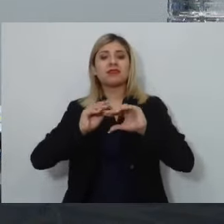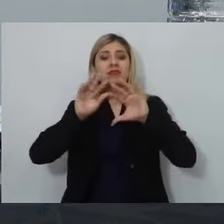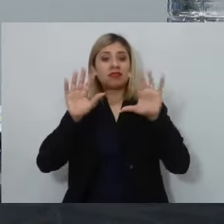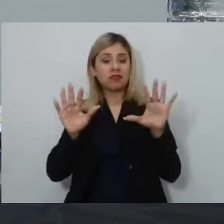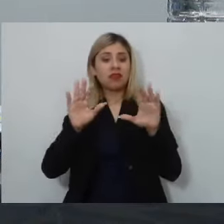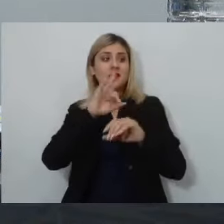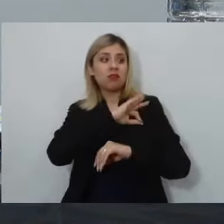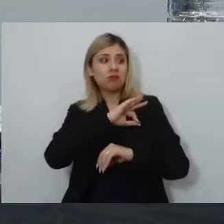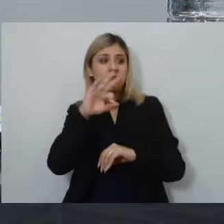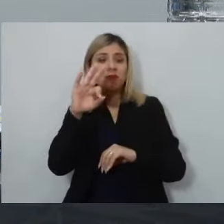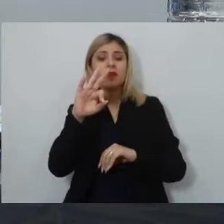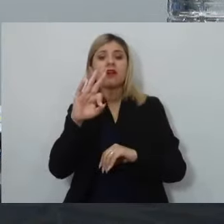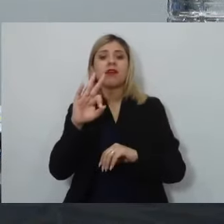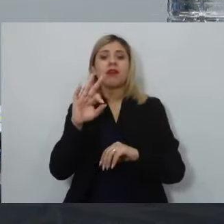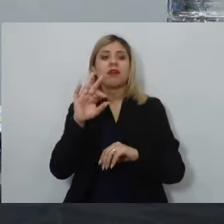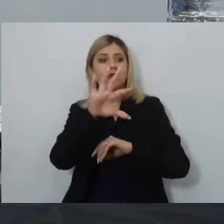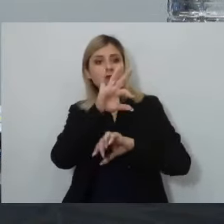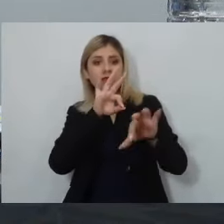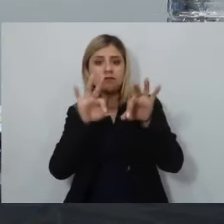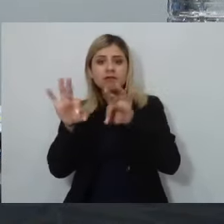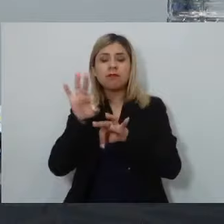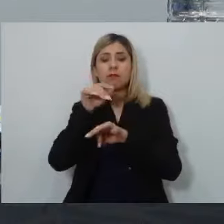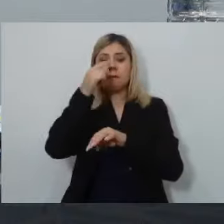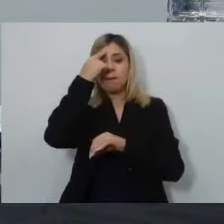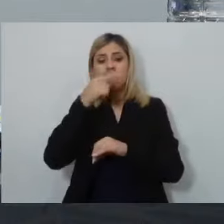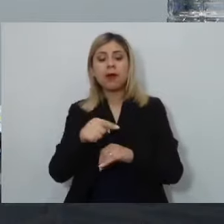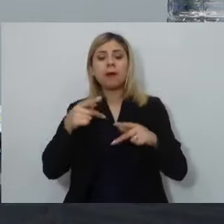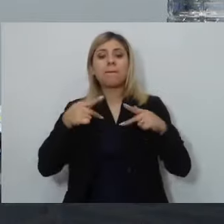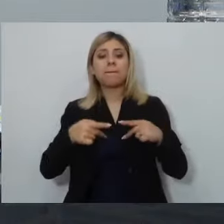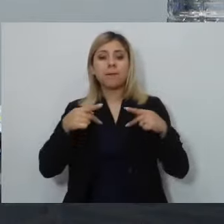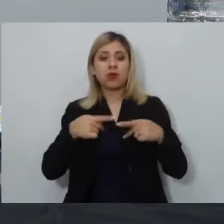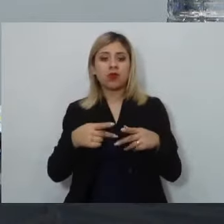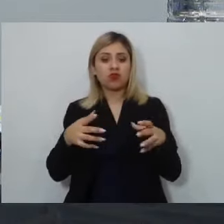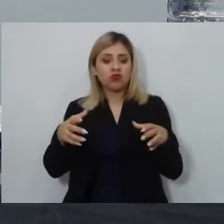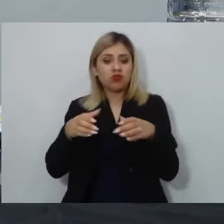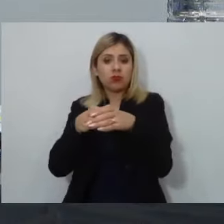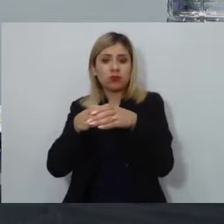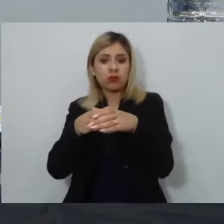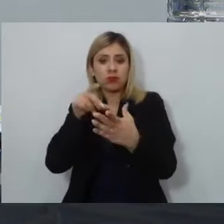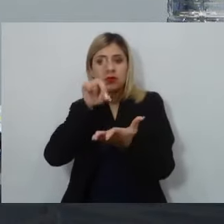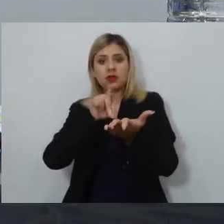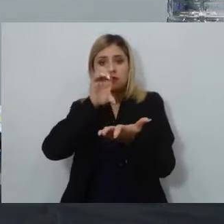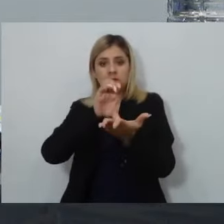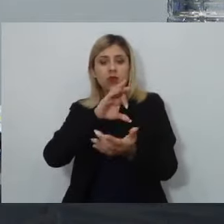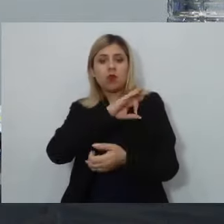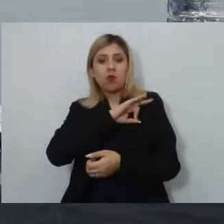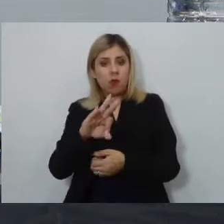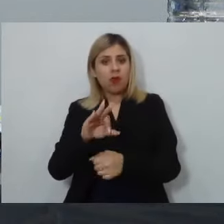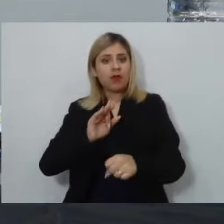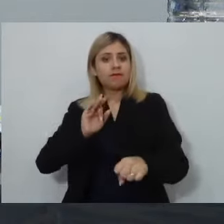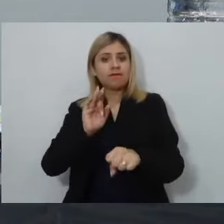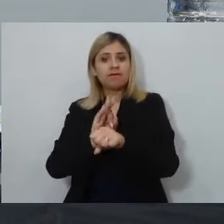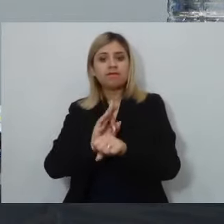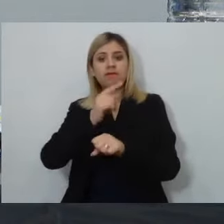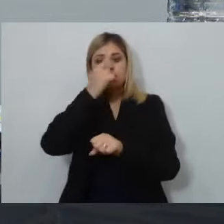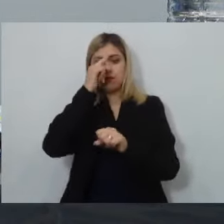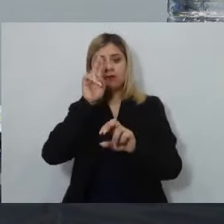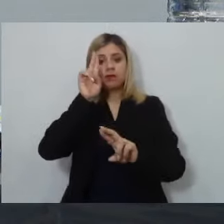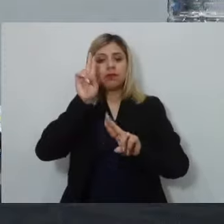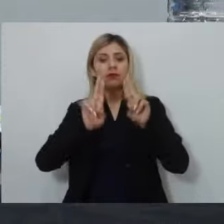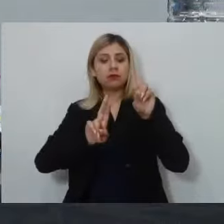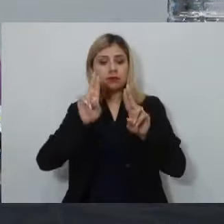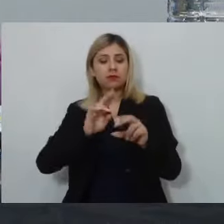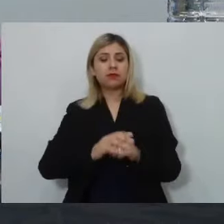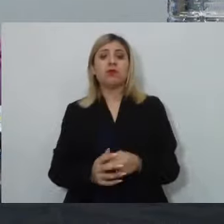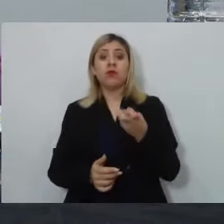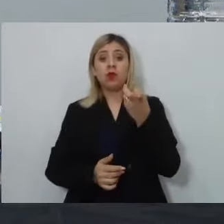hay una imposibilidad jurídica técnica eh eh pero mucho menos de derecho eh